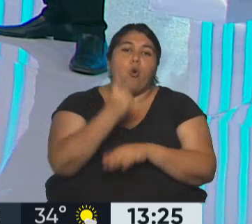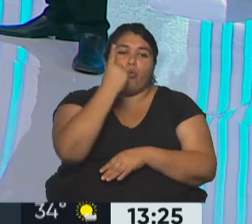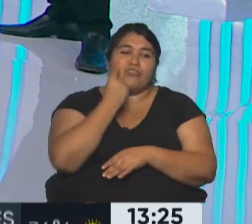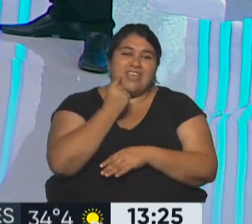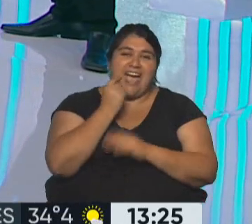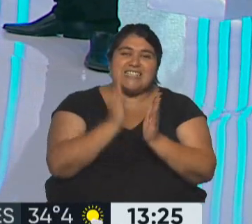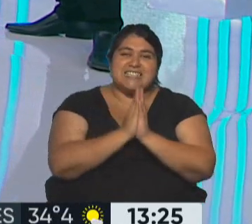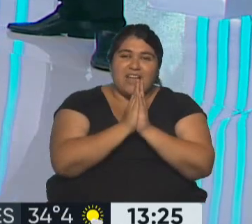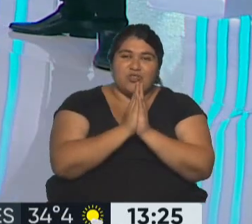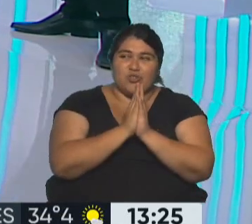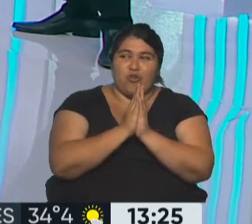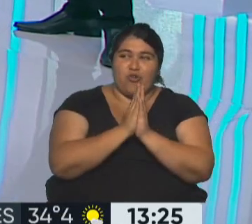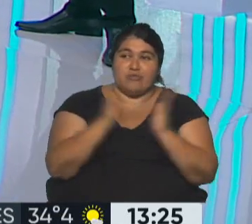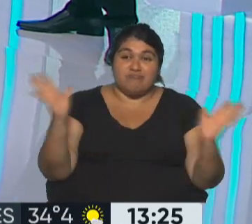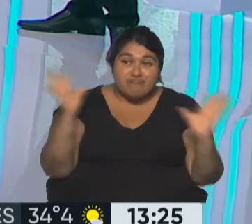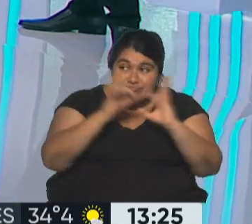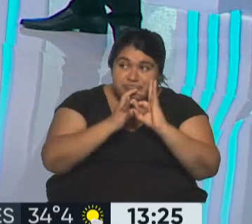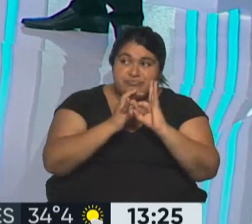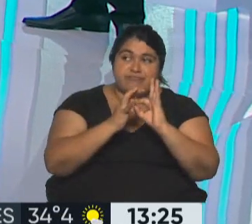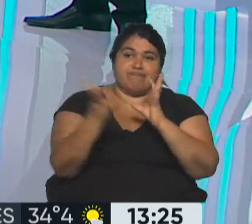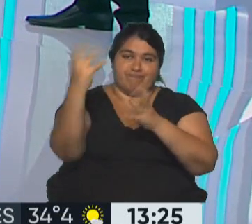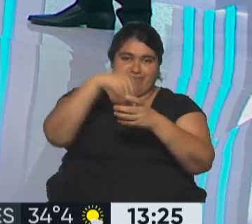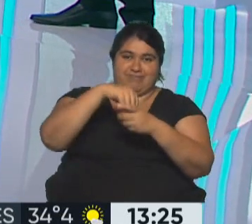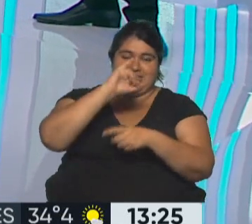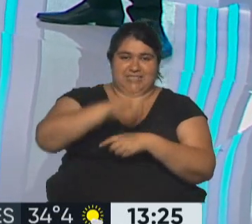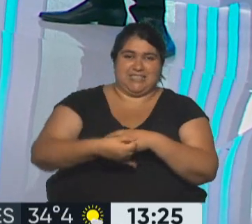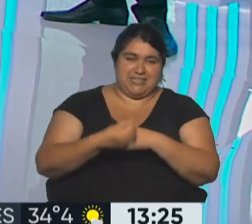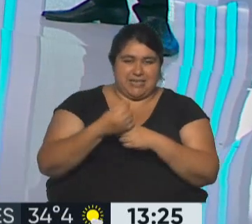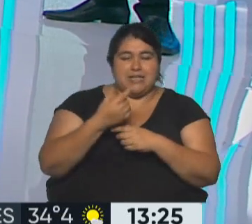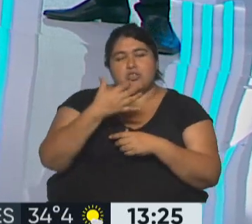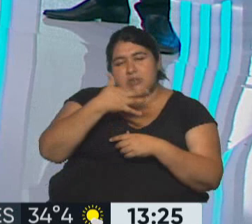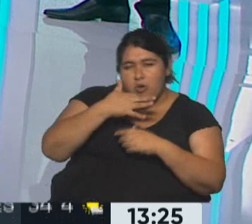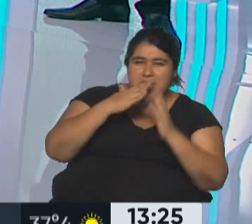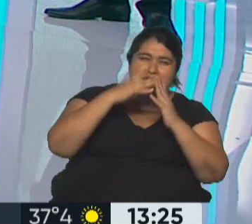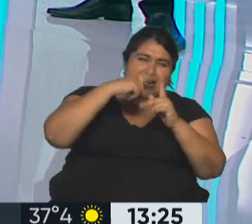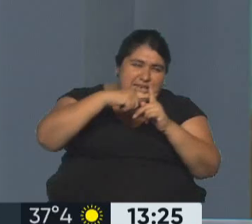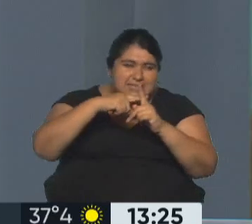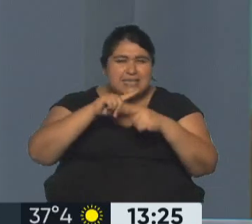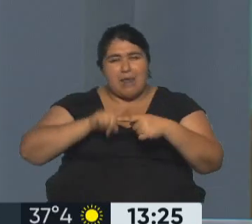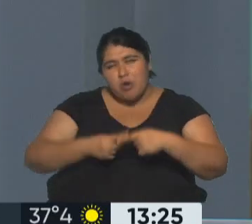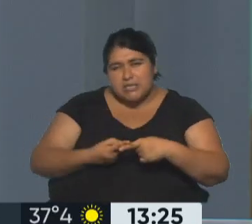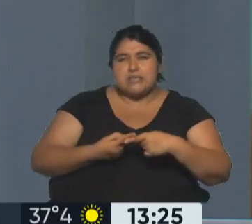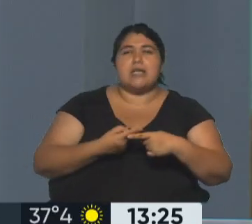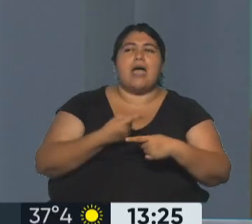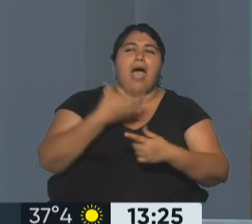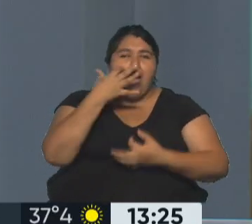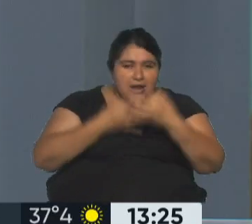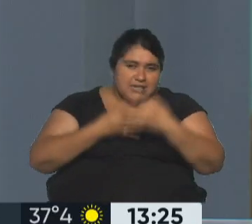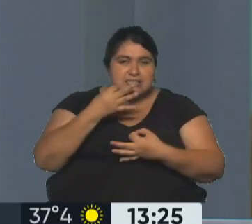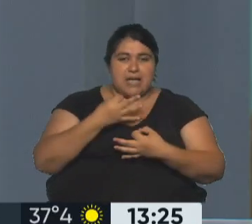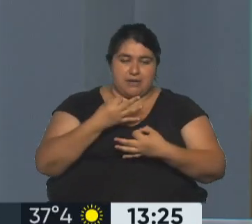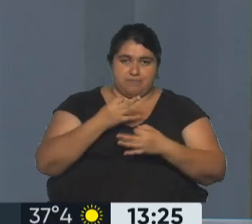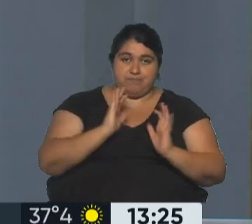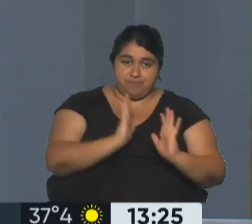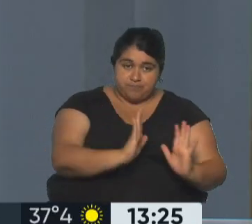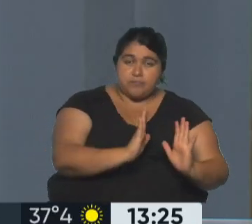una manera de comprender la iglesia, la política, y por el otro lado, que me parece que es la otra parte, es